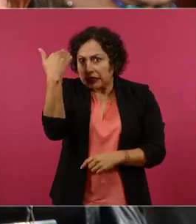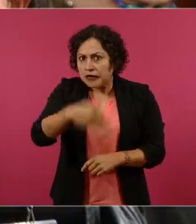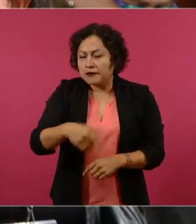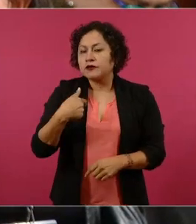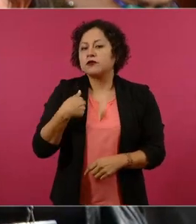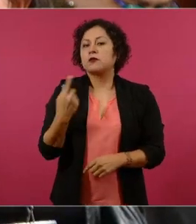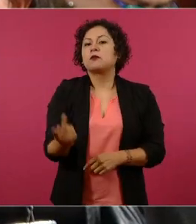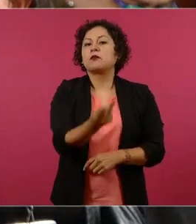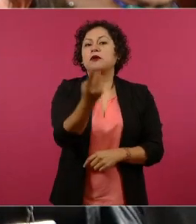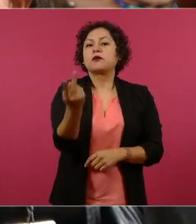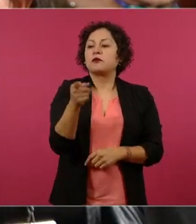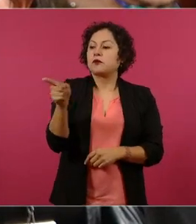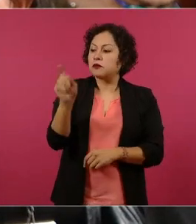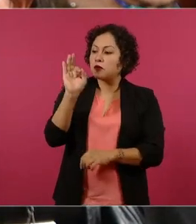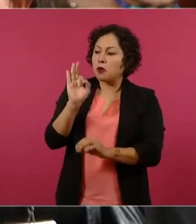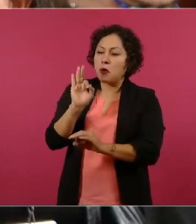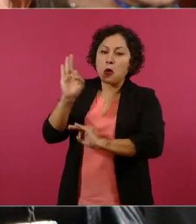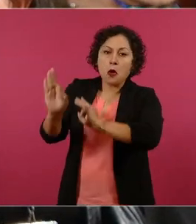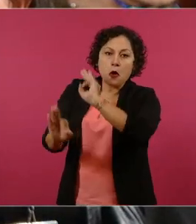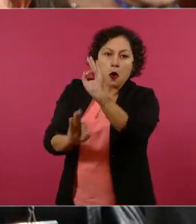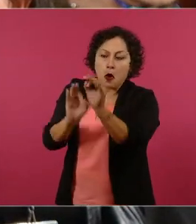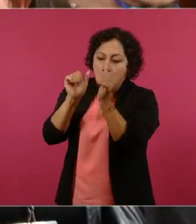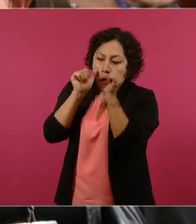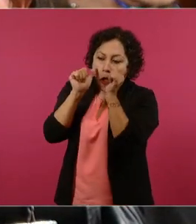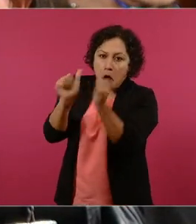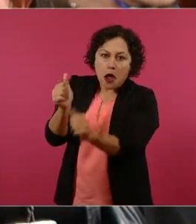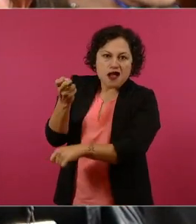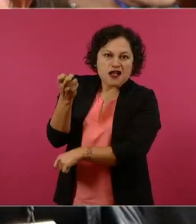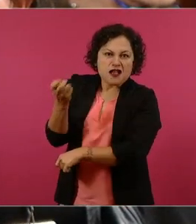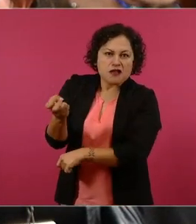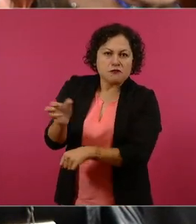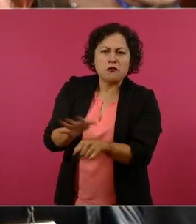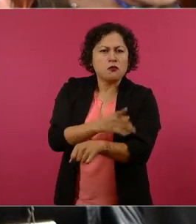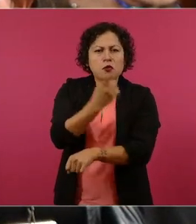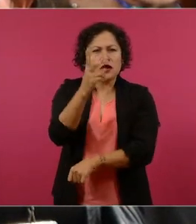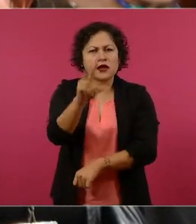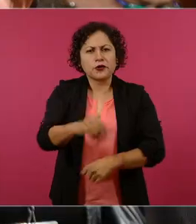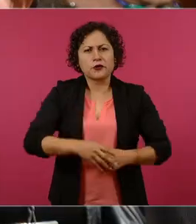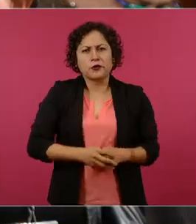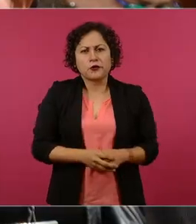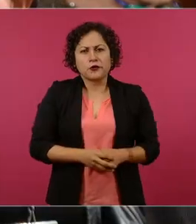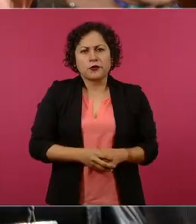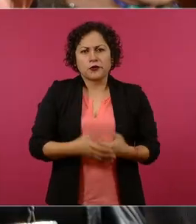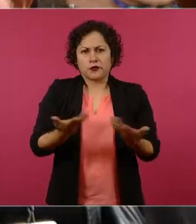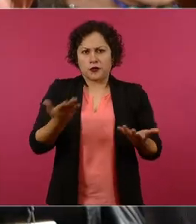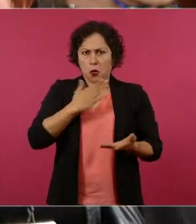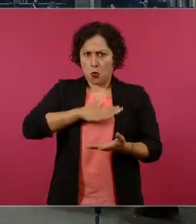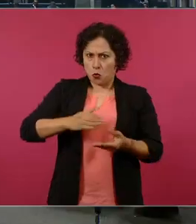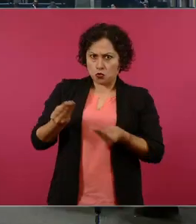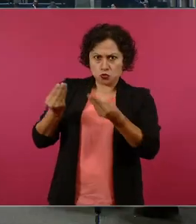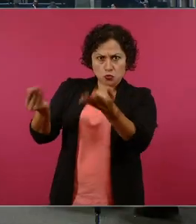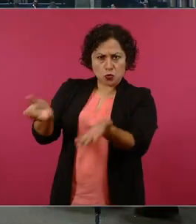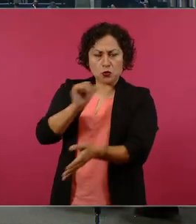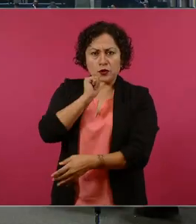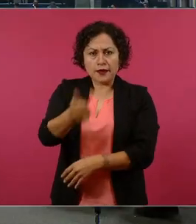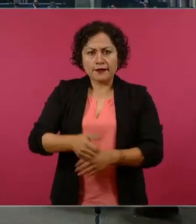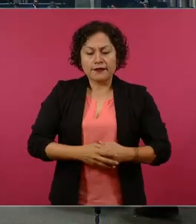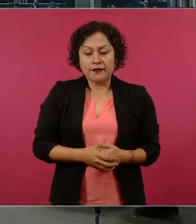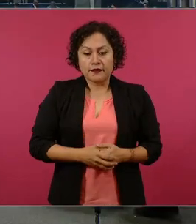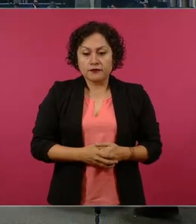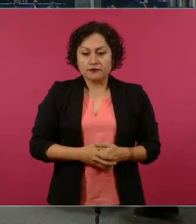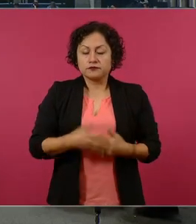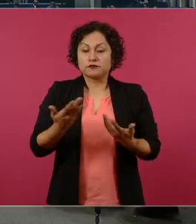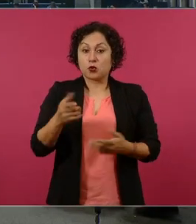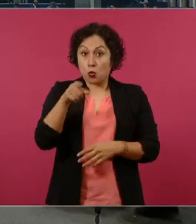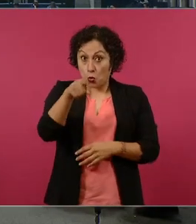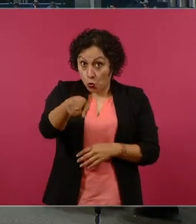digno a estas personas por qué Por qué la justicia no les llega en su tiempo